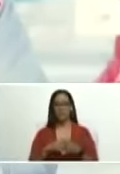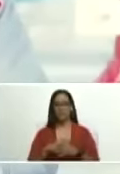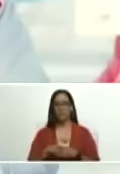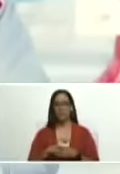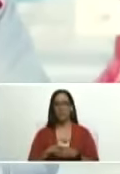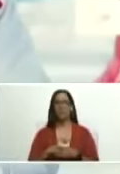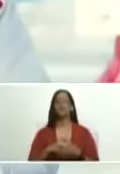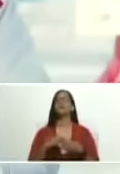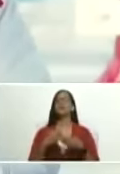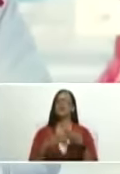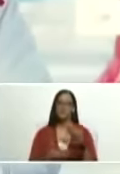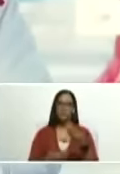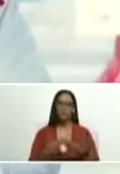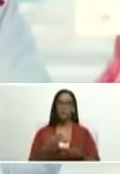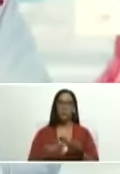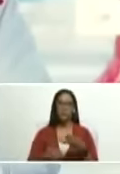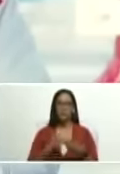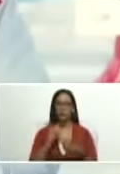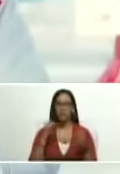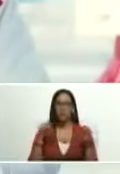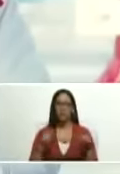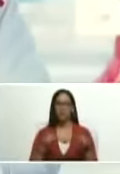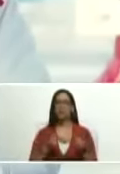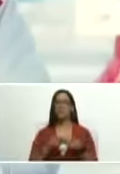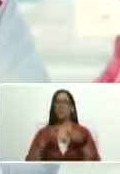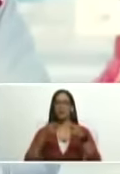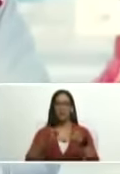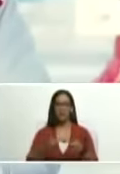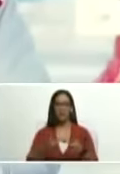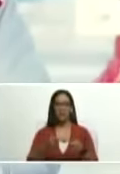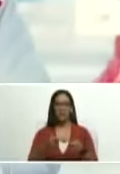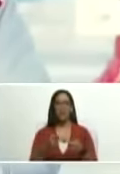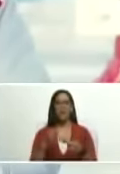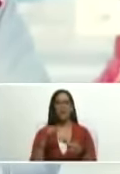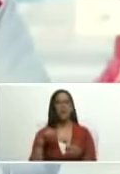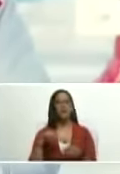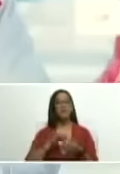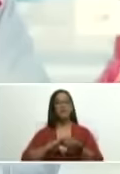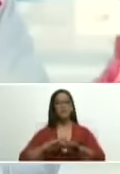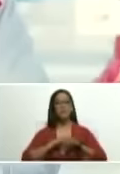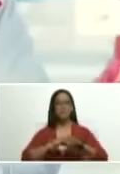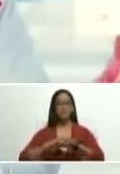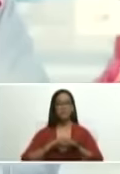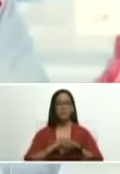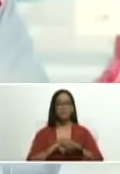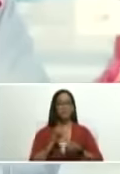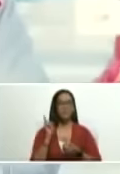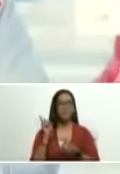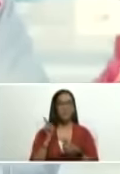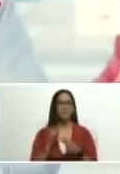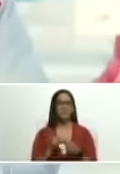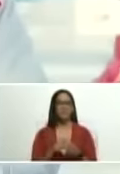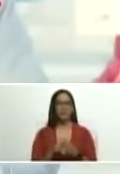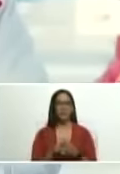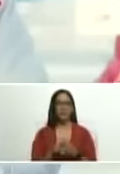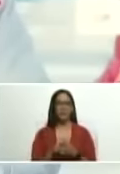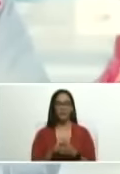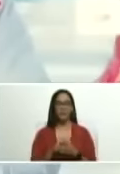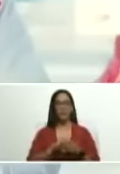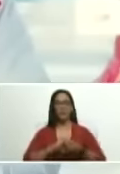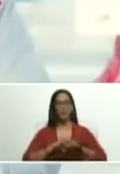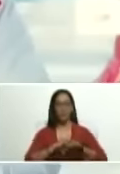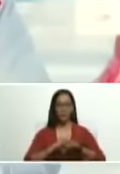Y así puedo decir hoy que vamos a entregar en Valera, allá en el estado